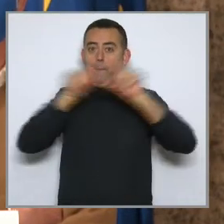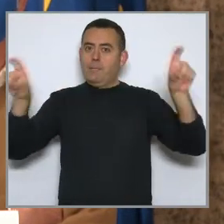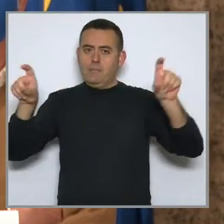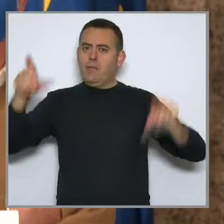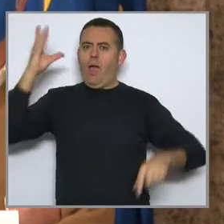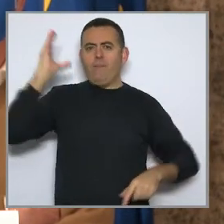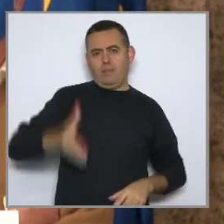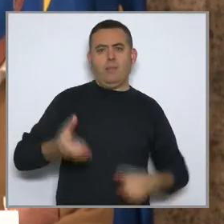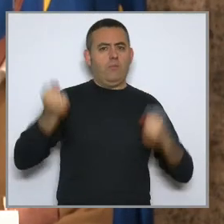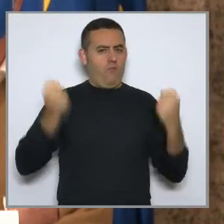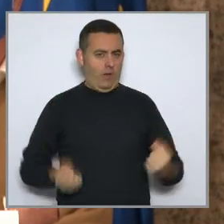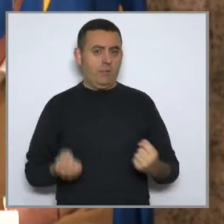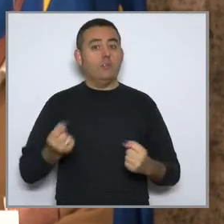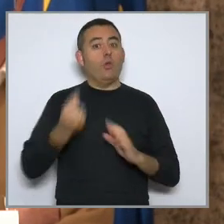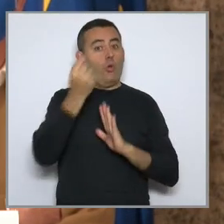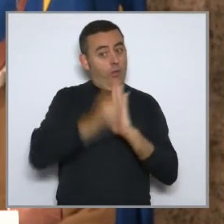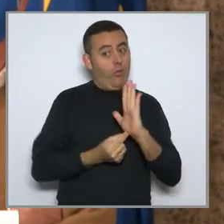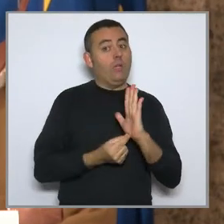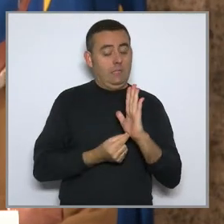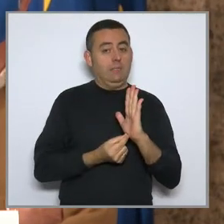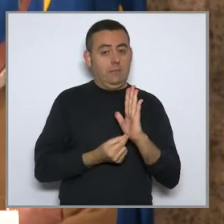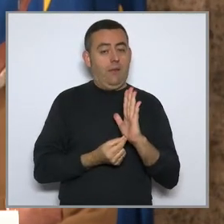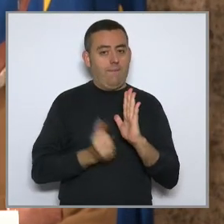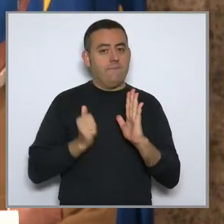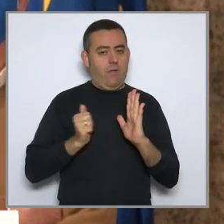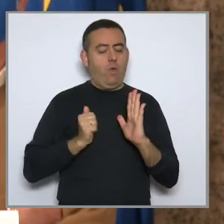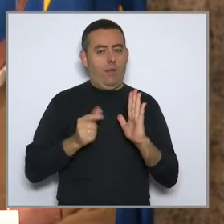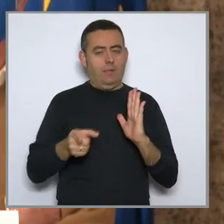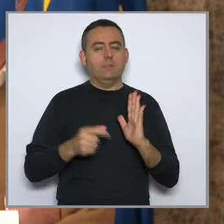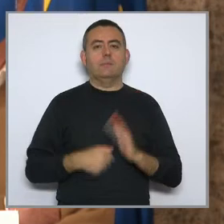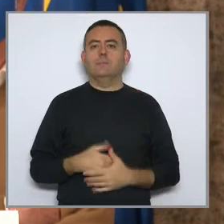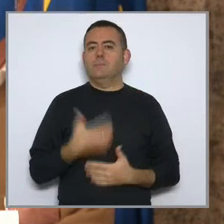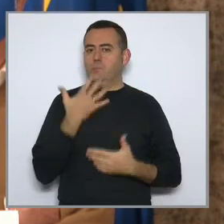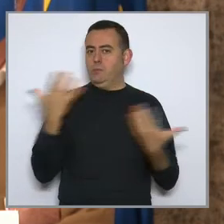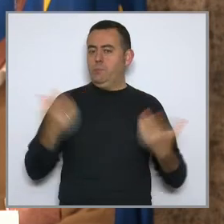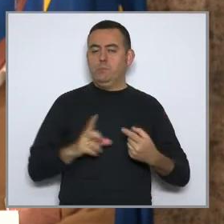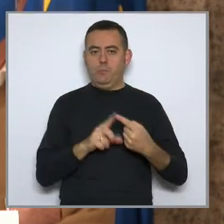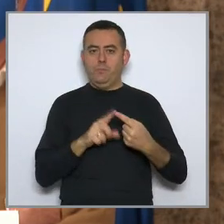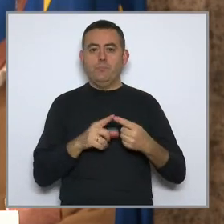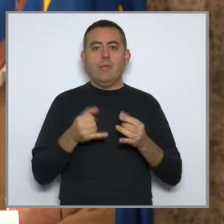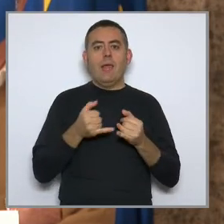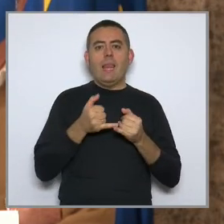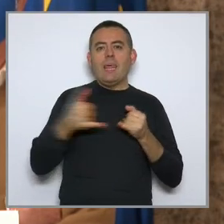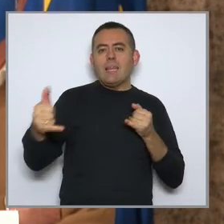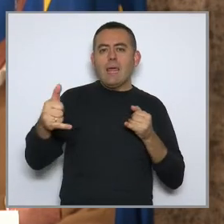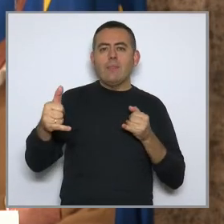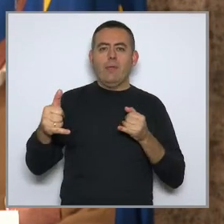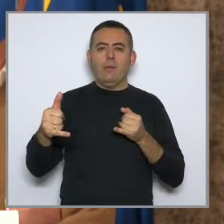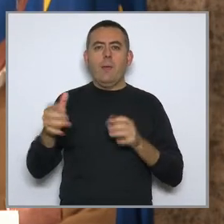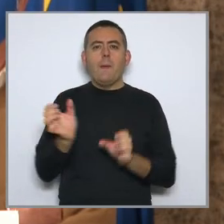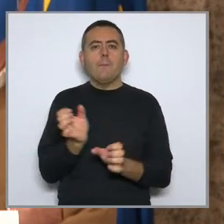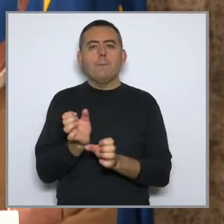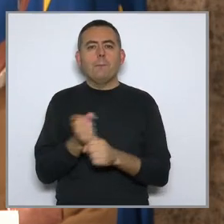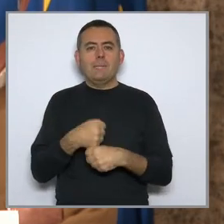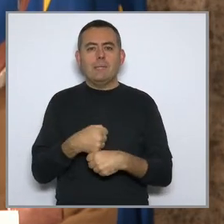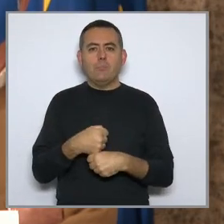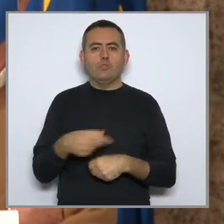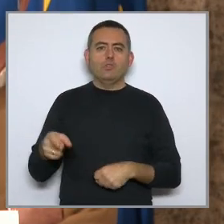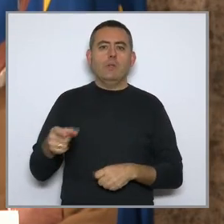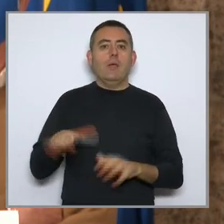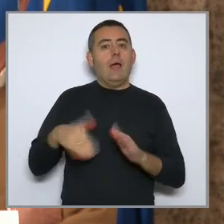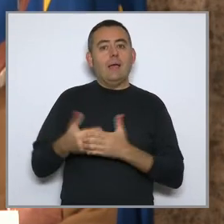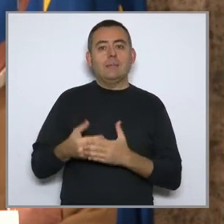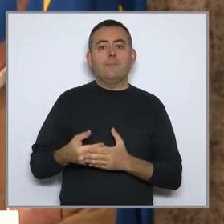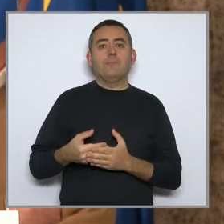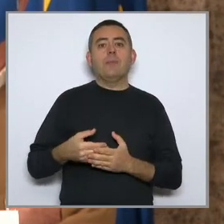muy favorables. Por un lado, en primer lugar, una línea de préstamos bonificados de hasta